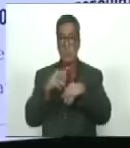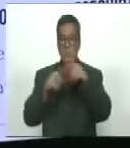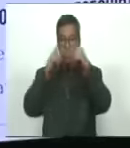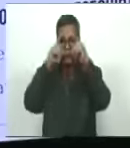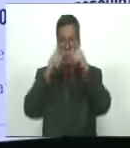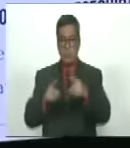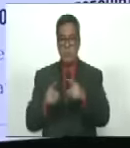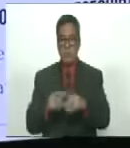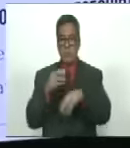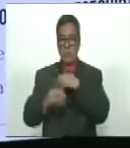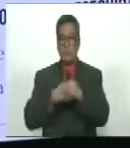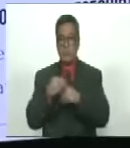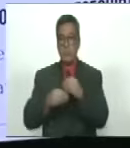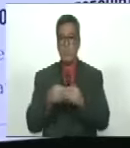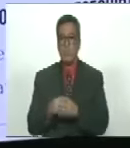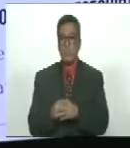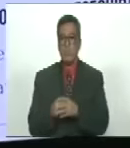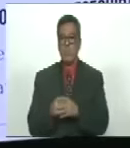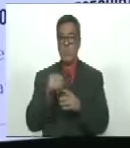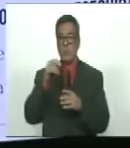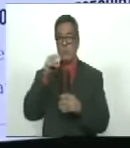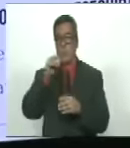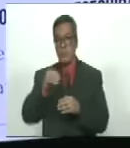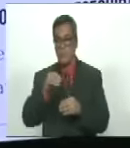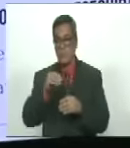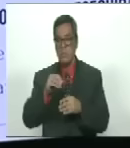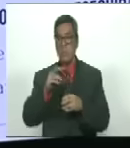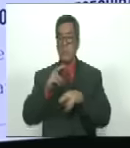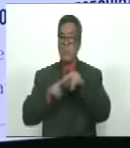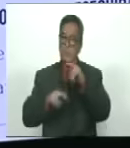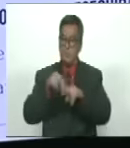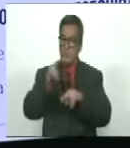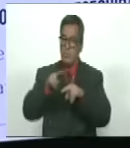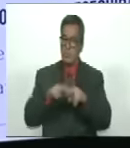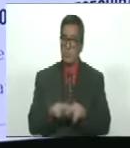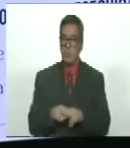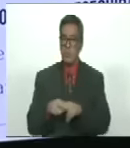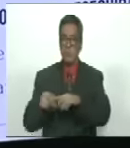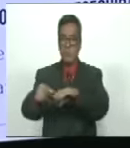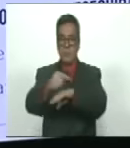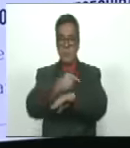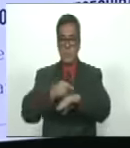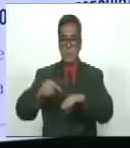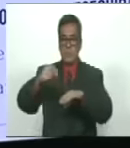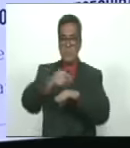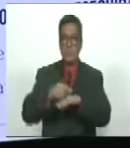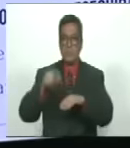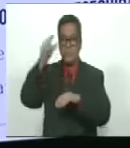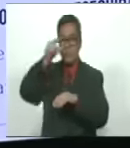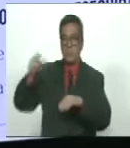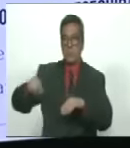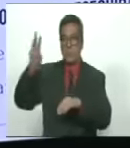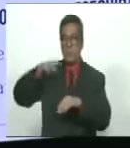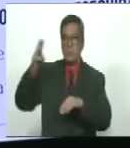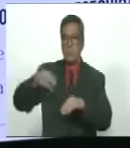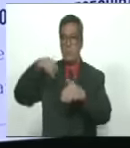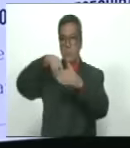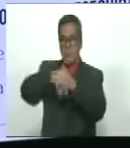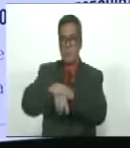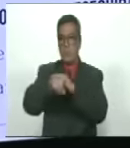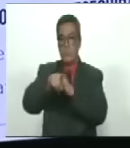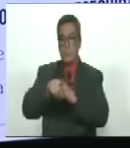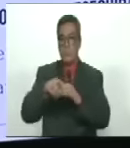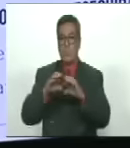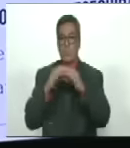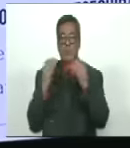decisiones aplicables, ¿cómo lo es? Se crea el Estado de la Guayana Esequiba dentro de